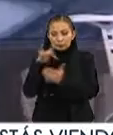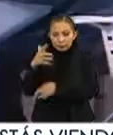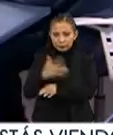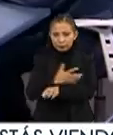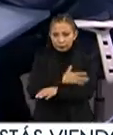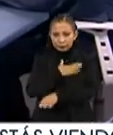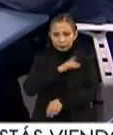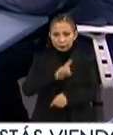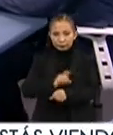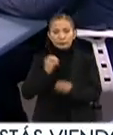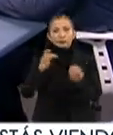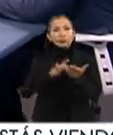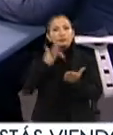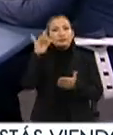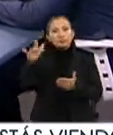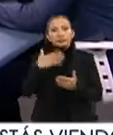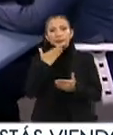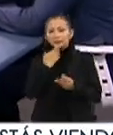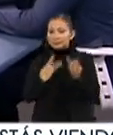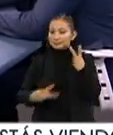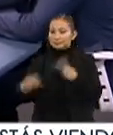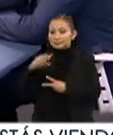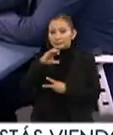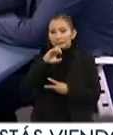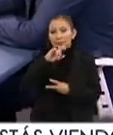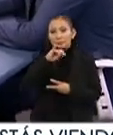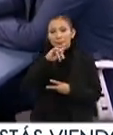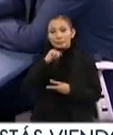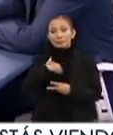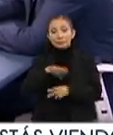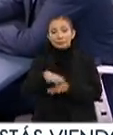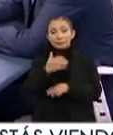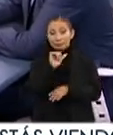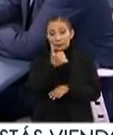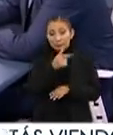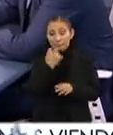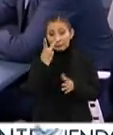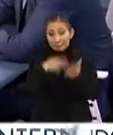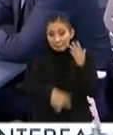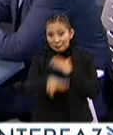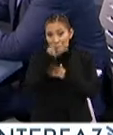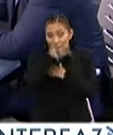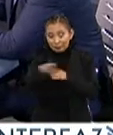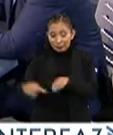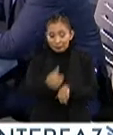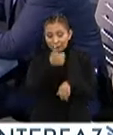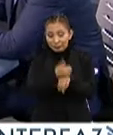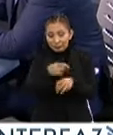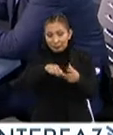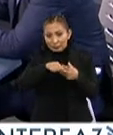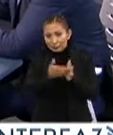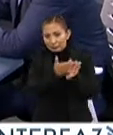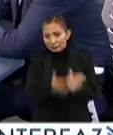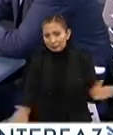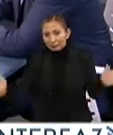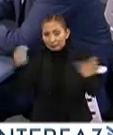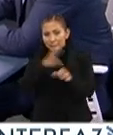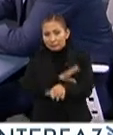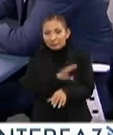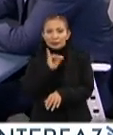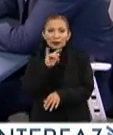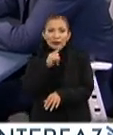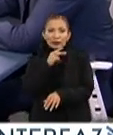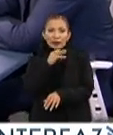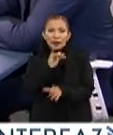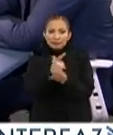nosotros. Muy buenos días. Muchísimas gracias. Bienvenido, Cristian. Pues Muchas el 15 gracias. de agosto del 2018 precisamente echan a andar esta nueva ingeniería o esta